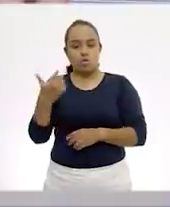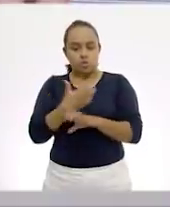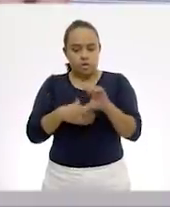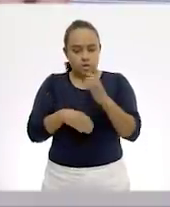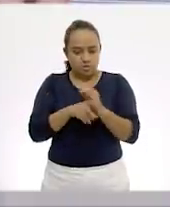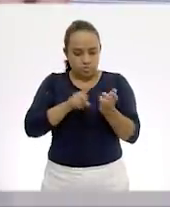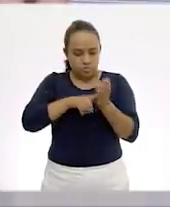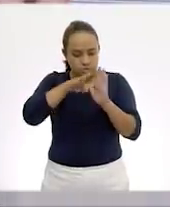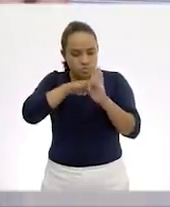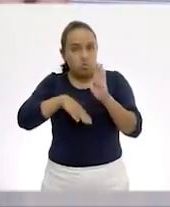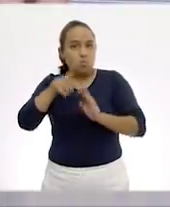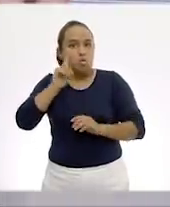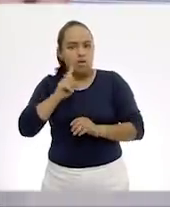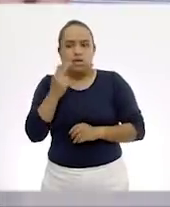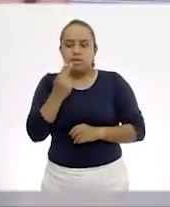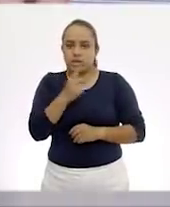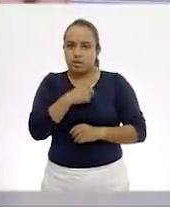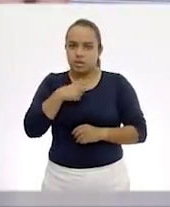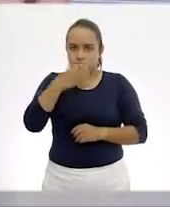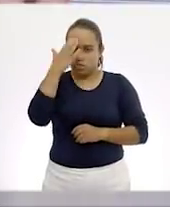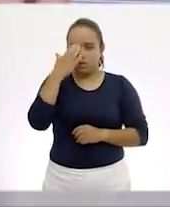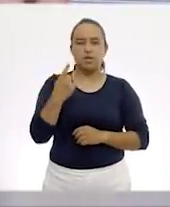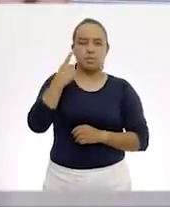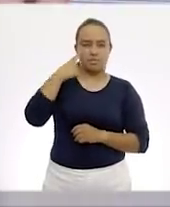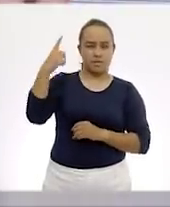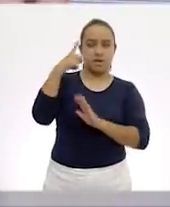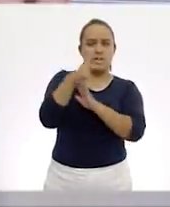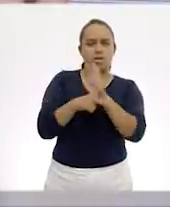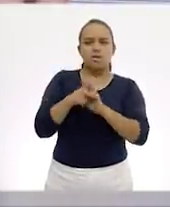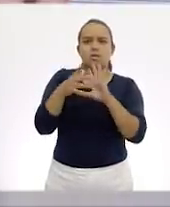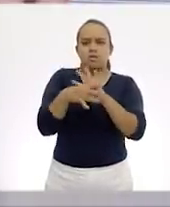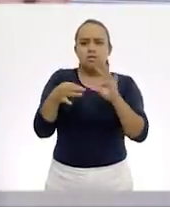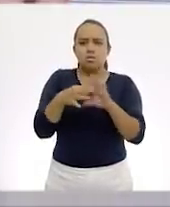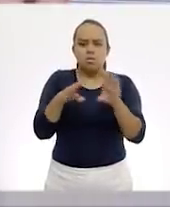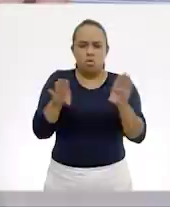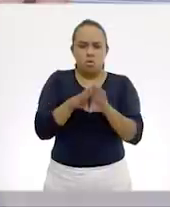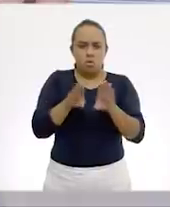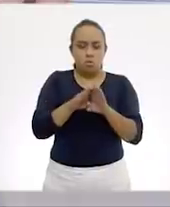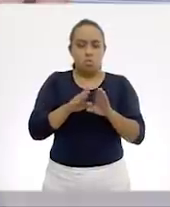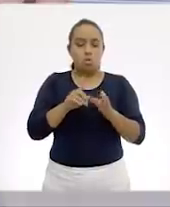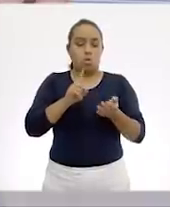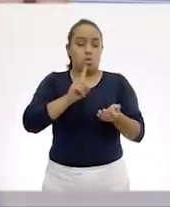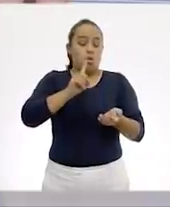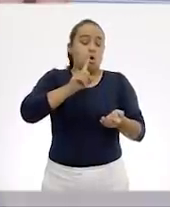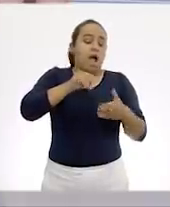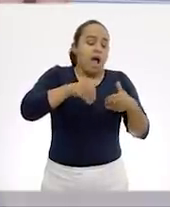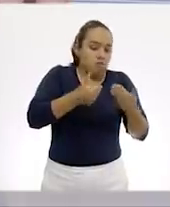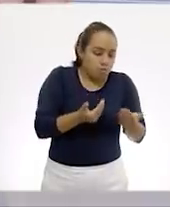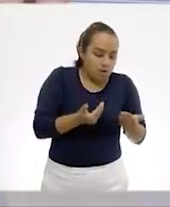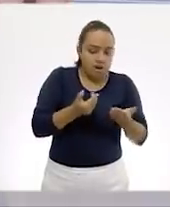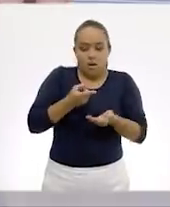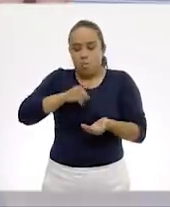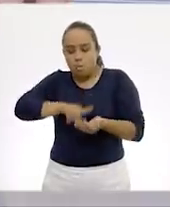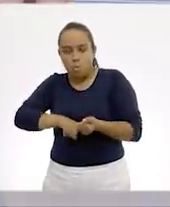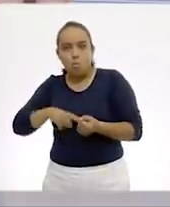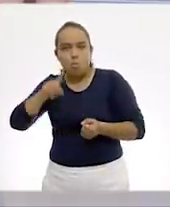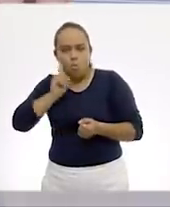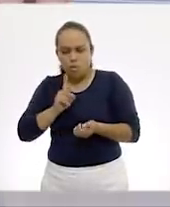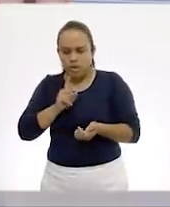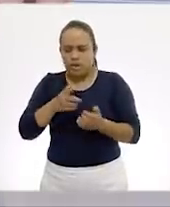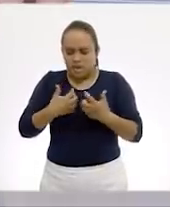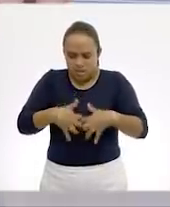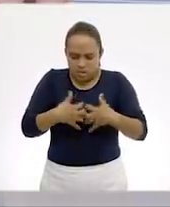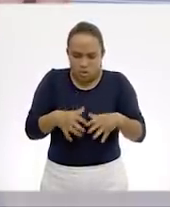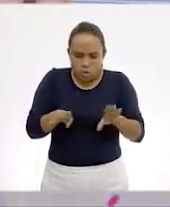conocer. Veamos el siguiente video que nos habla sobre los órganos externos e internos que conforman el